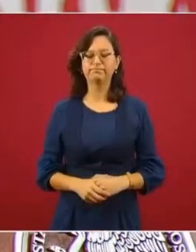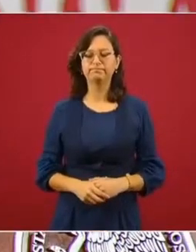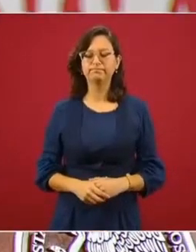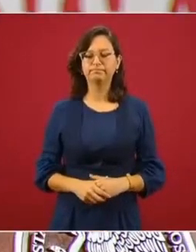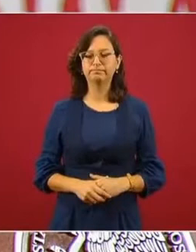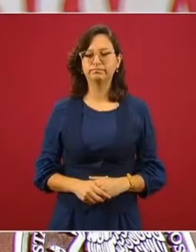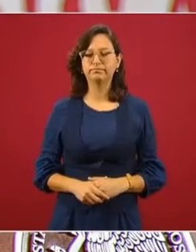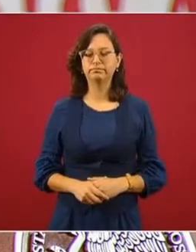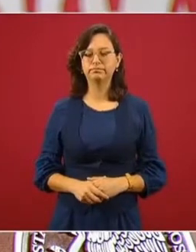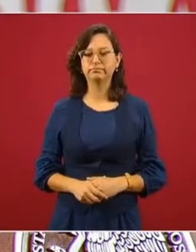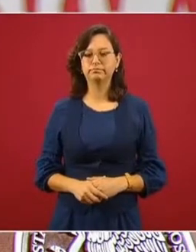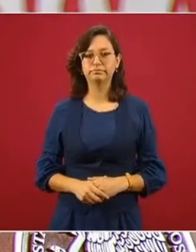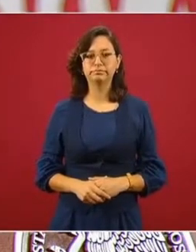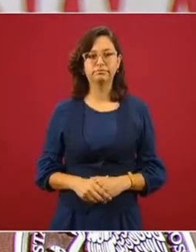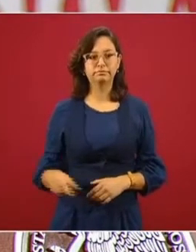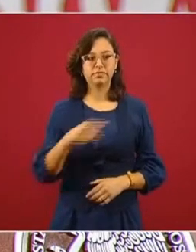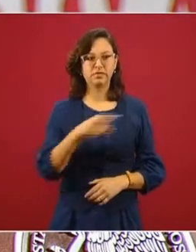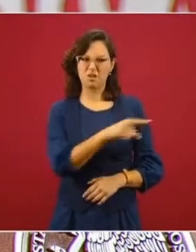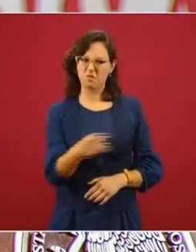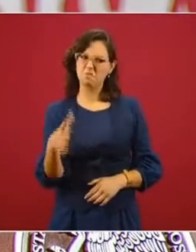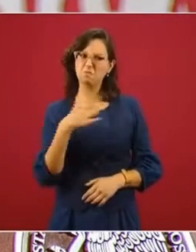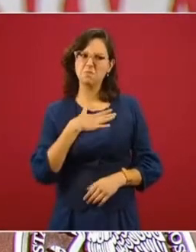no ver a nadie como enemigo,